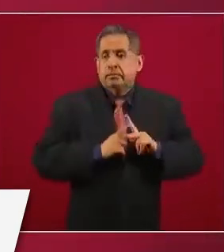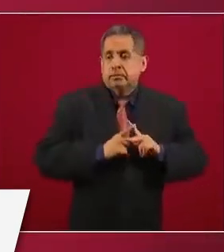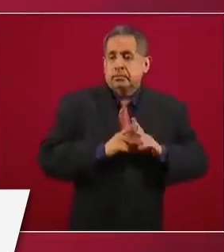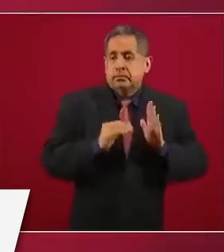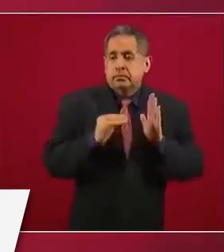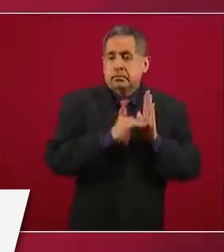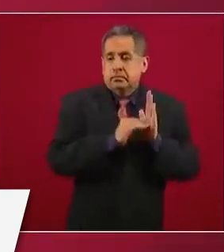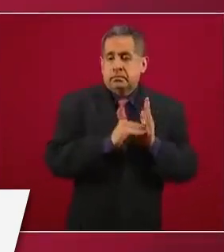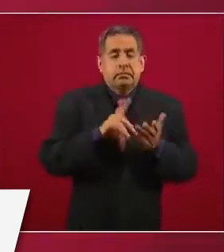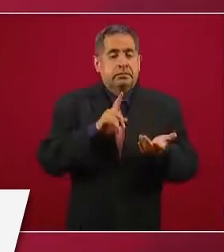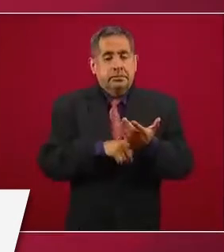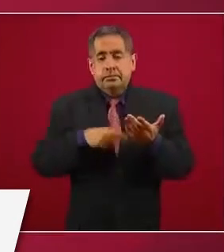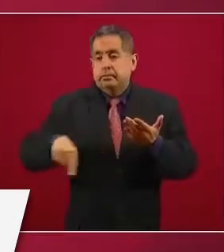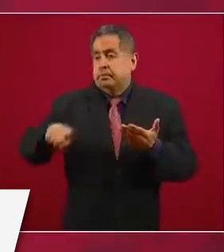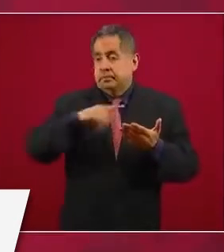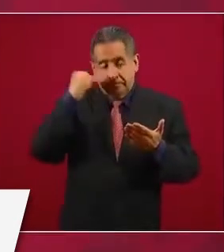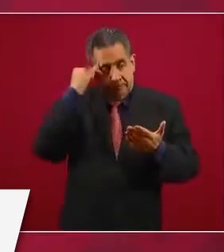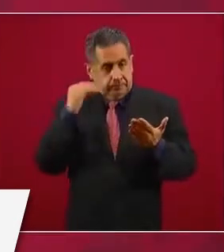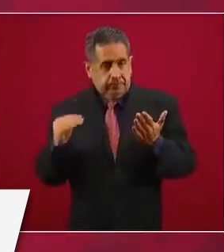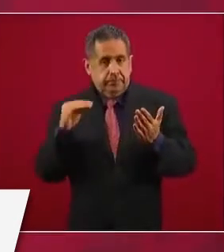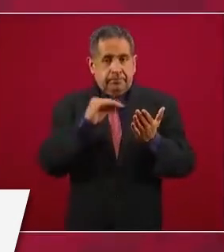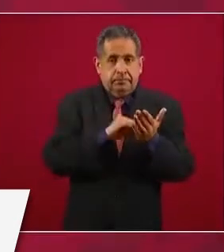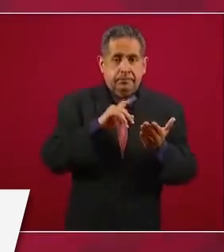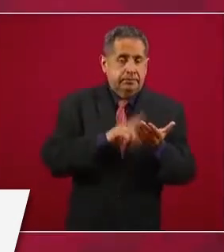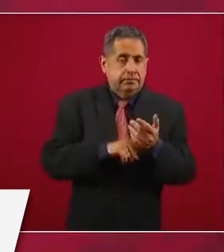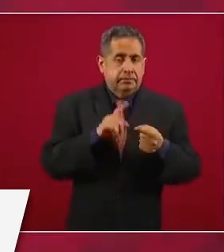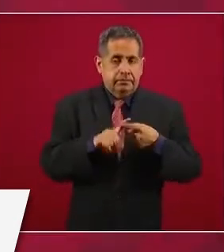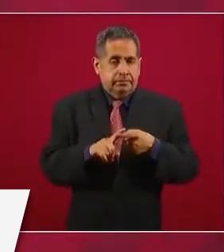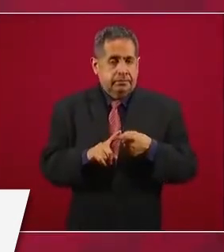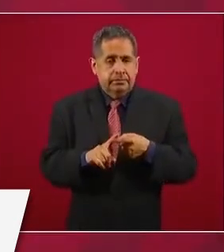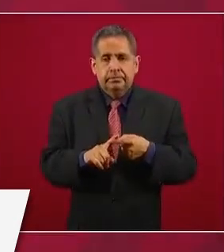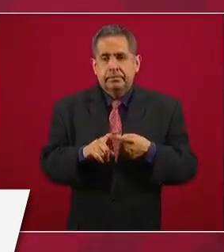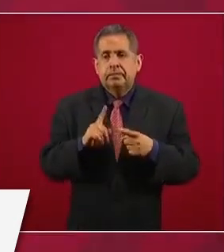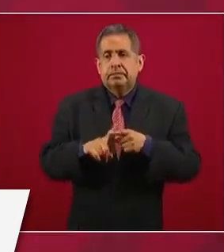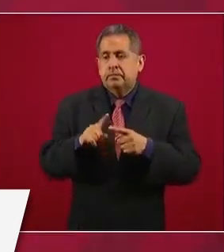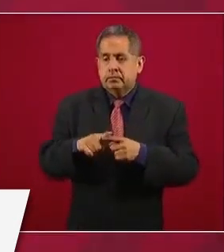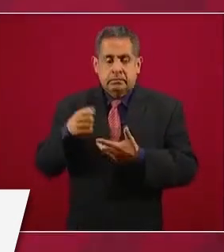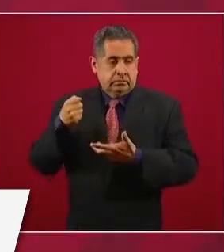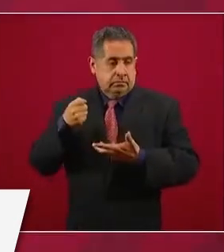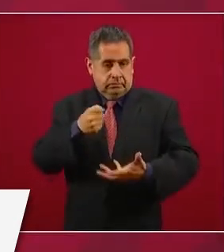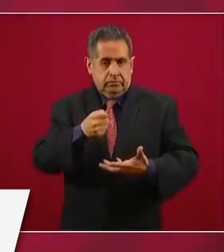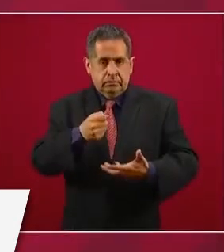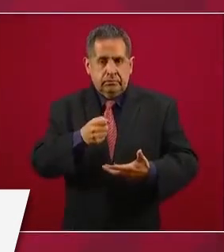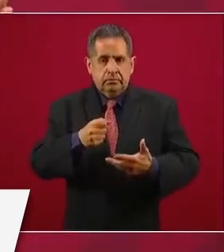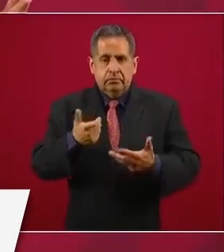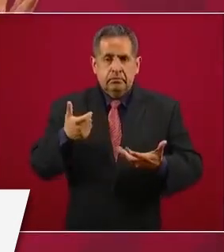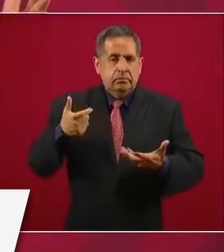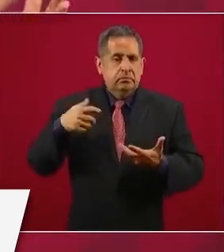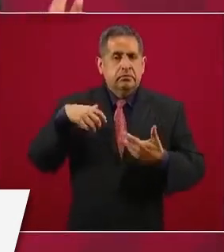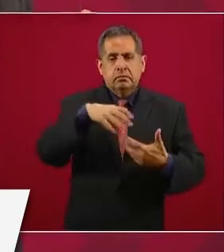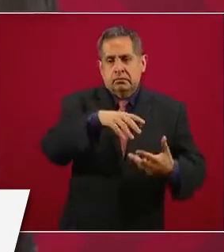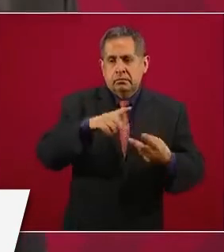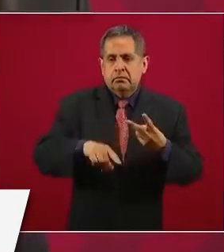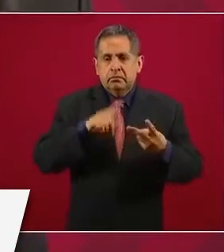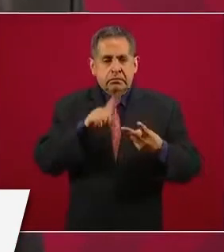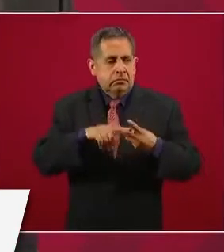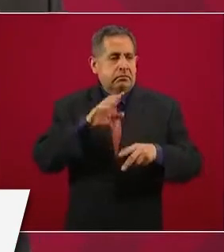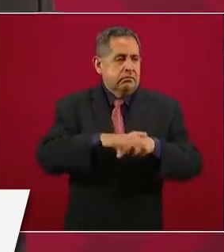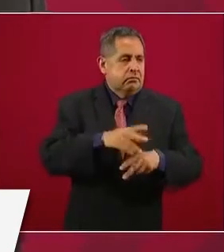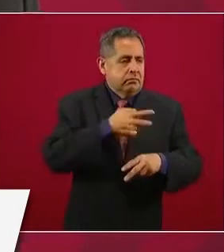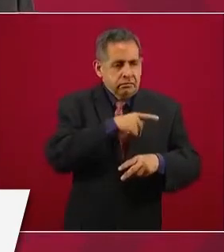y le agregaron a la fórmula, además de la participación económica del Estado, además de la